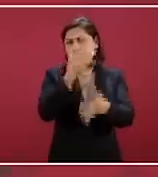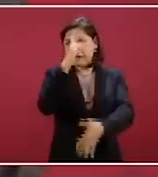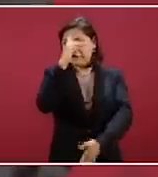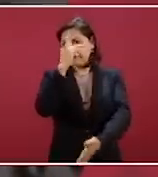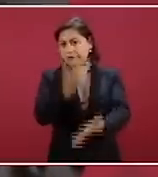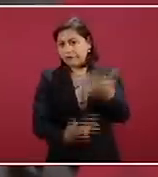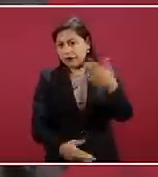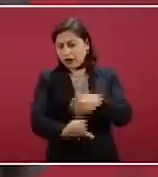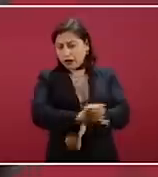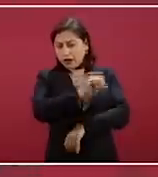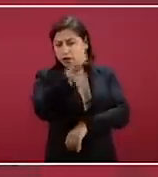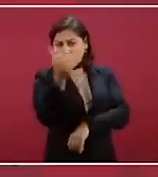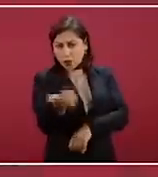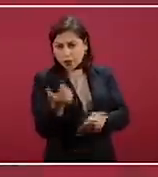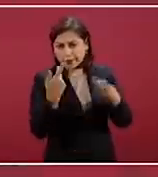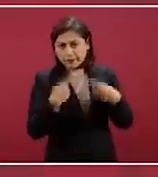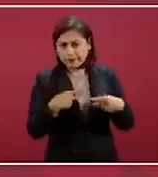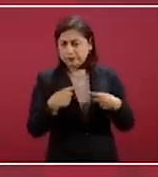al